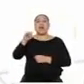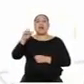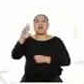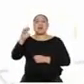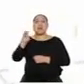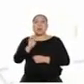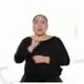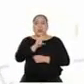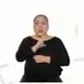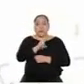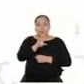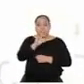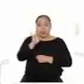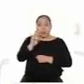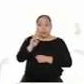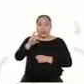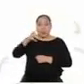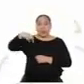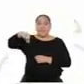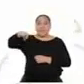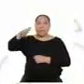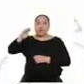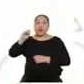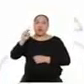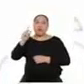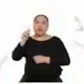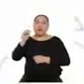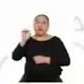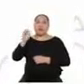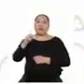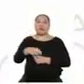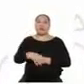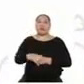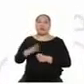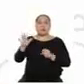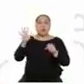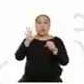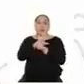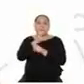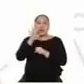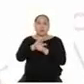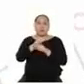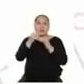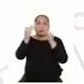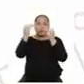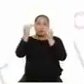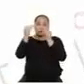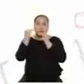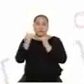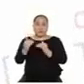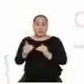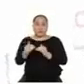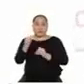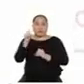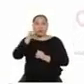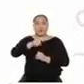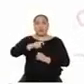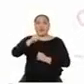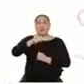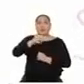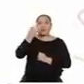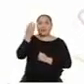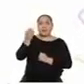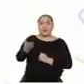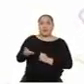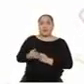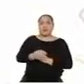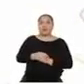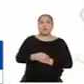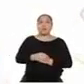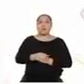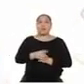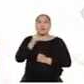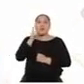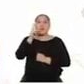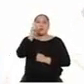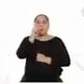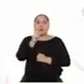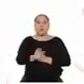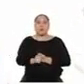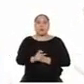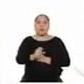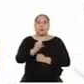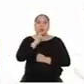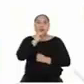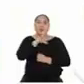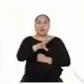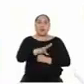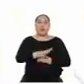gramos de proteínas Ahora, para completar la cantidad en gramos de carbohidratos que su cuerpo necesita Un especialista le